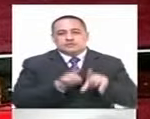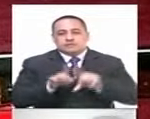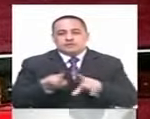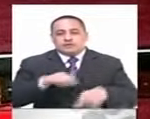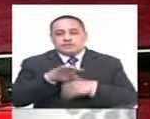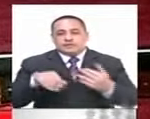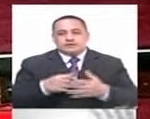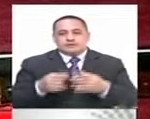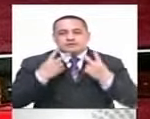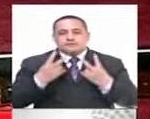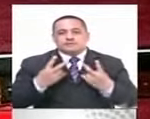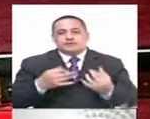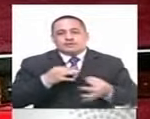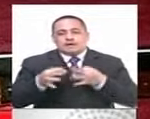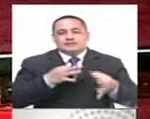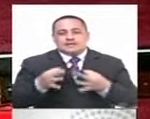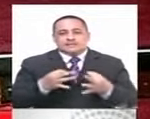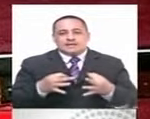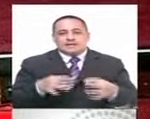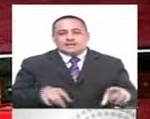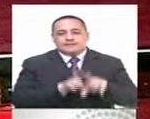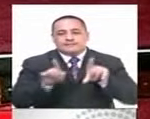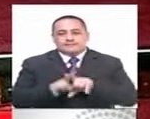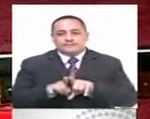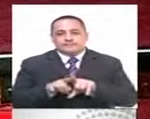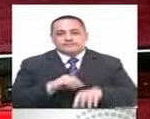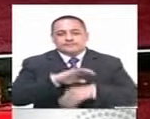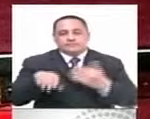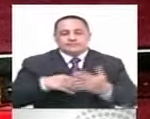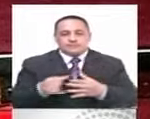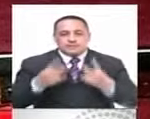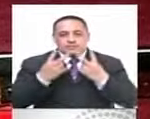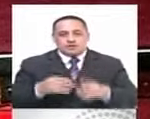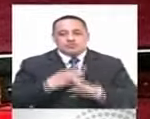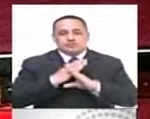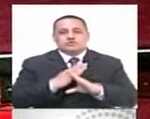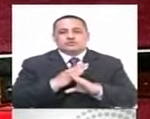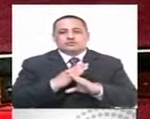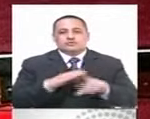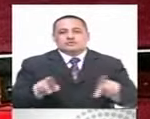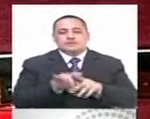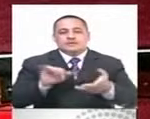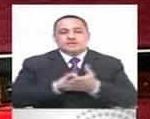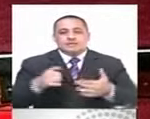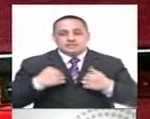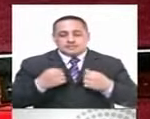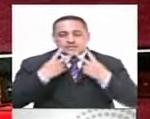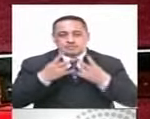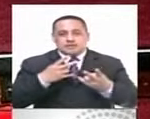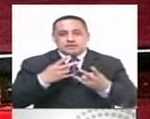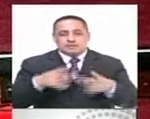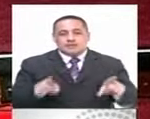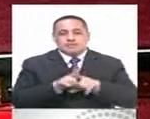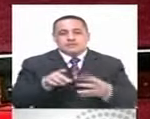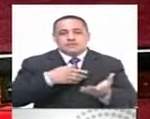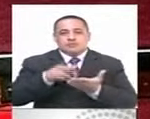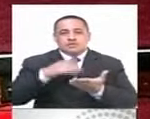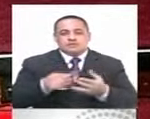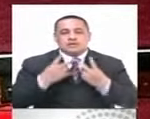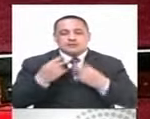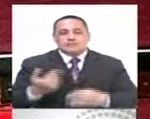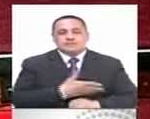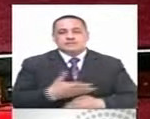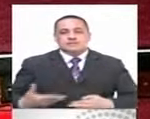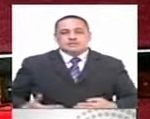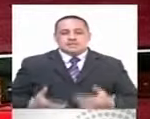por parte de nosotros y con toda certeza de la oposición. También acerca de la vacancia, señora presidenta, pero la